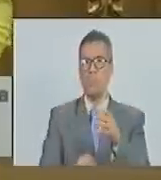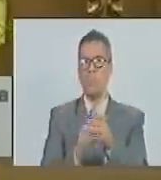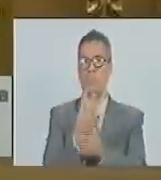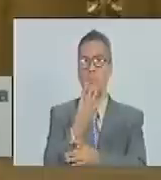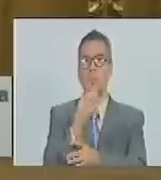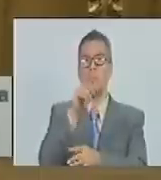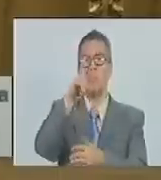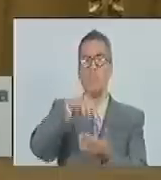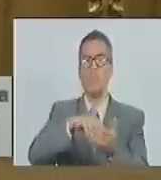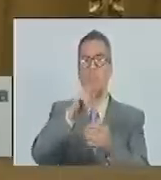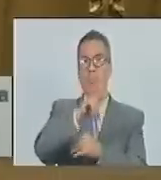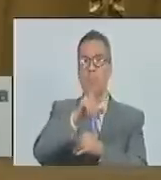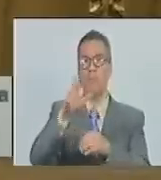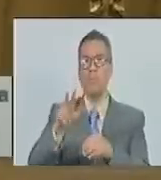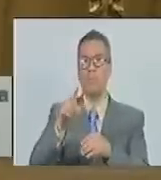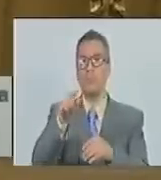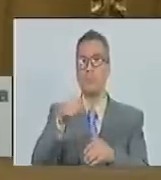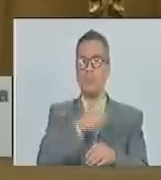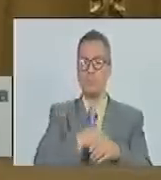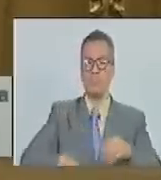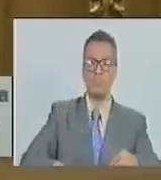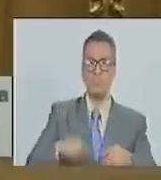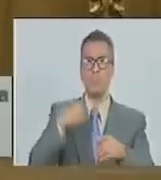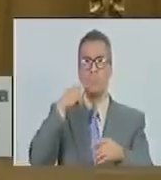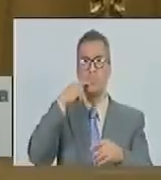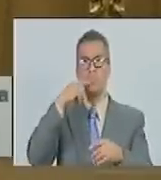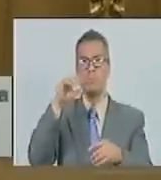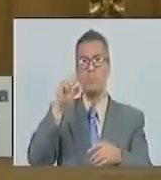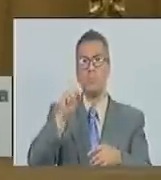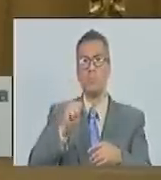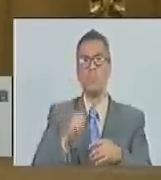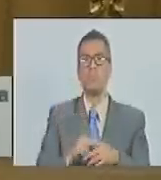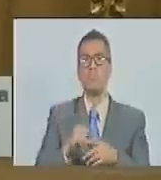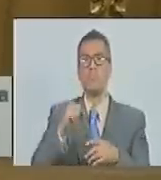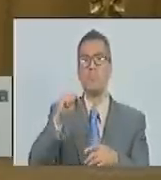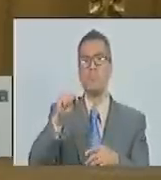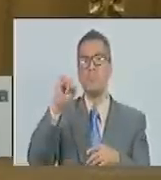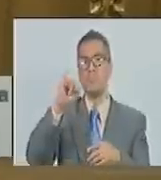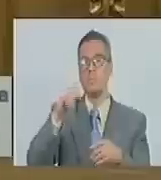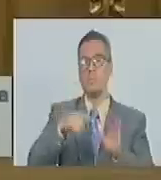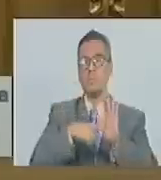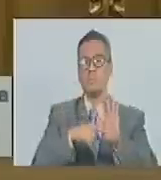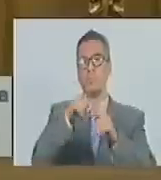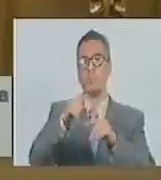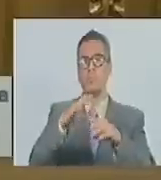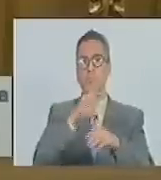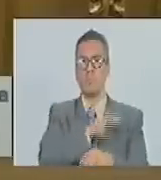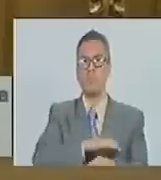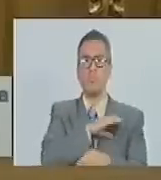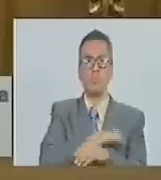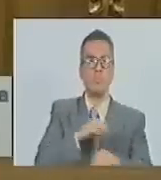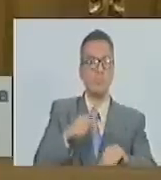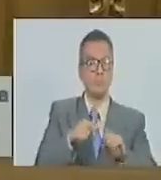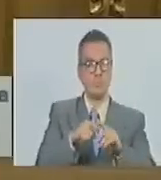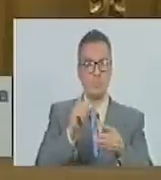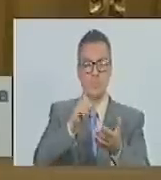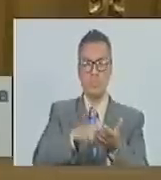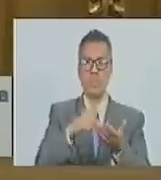del 2023, señor presidente, estimados delegados con la comisión que está